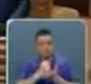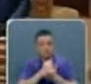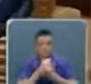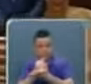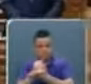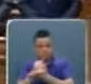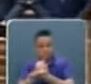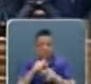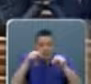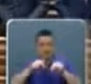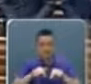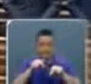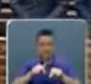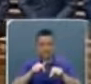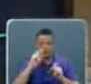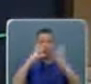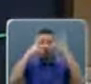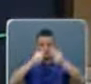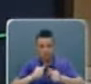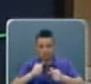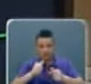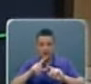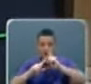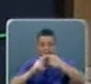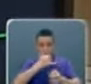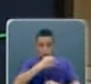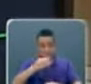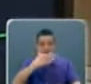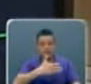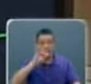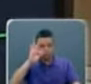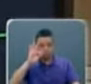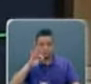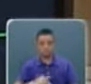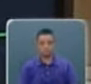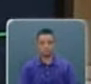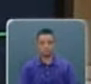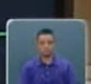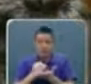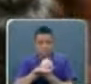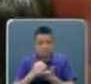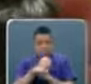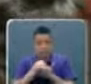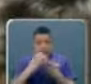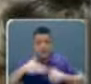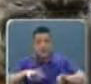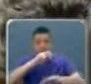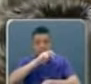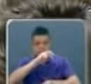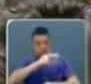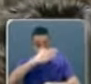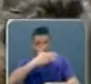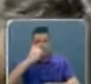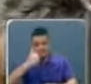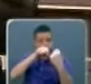de las medidas que más malestar ha generado es el recorte en los sueldos y las pensiones de los funcionarios. Pero para la población en general también hay que citar la subida